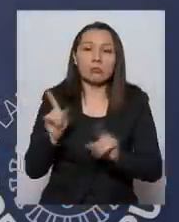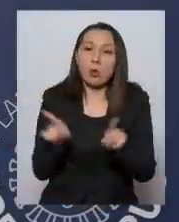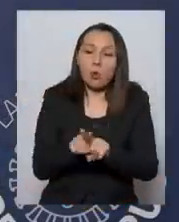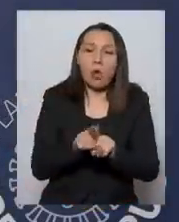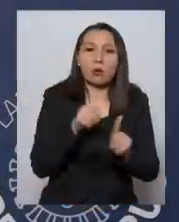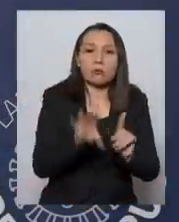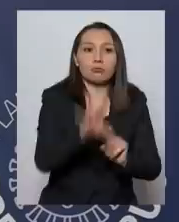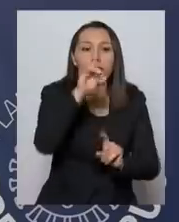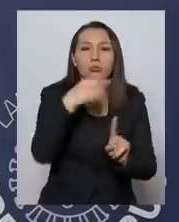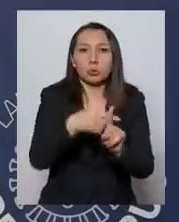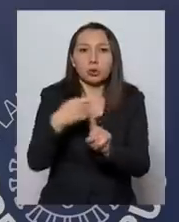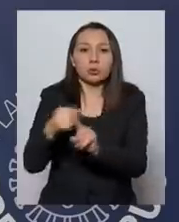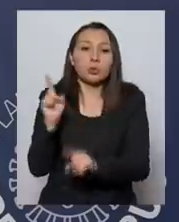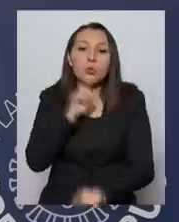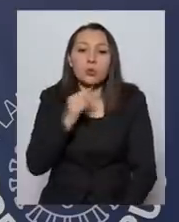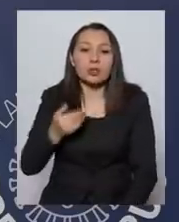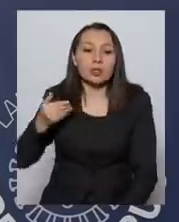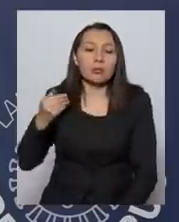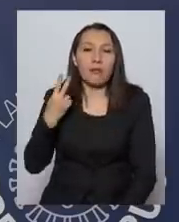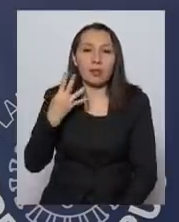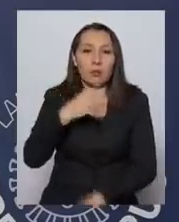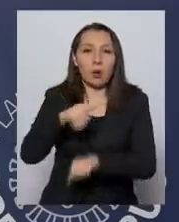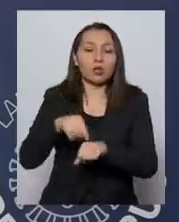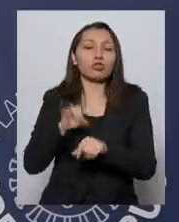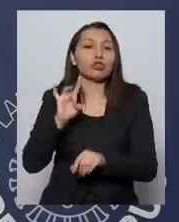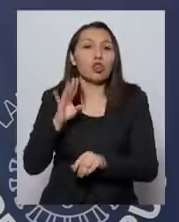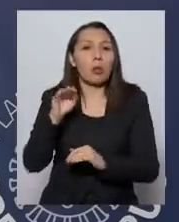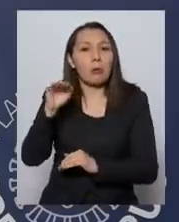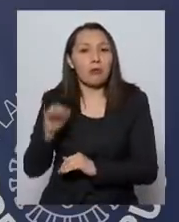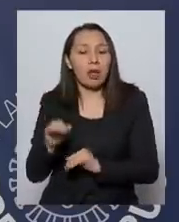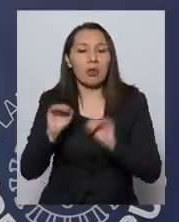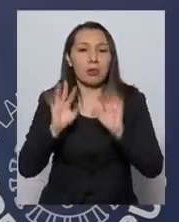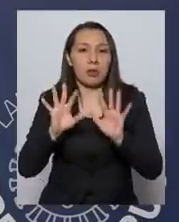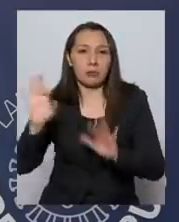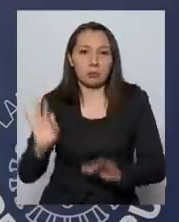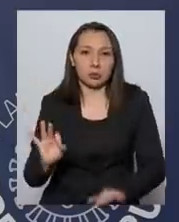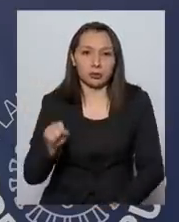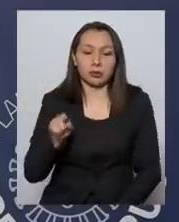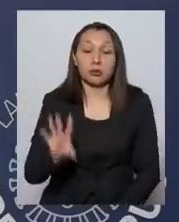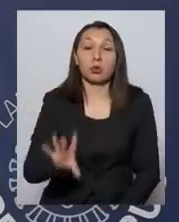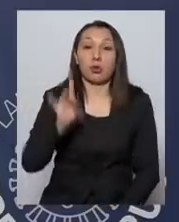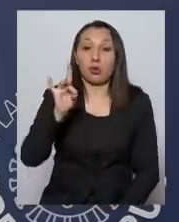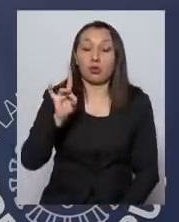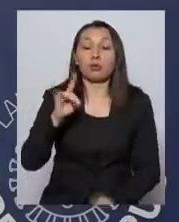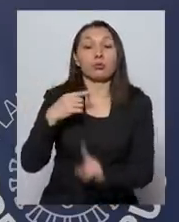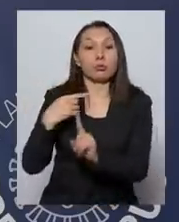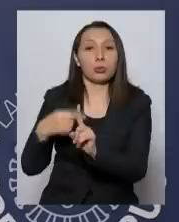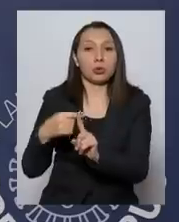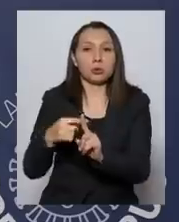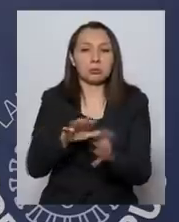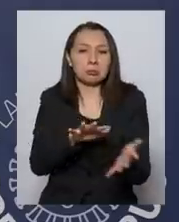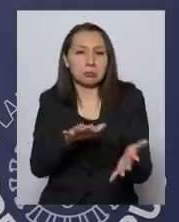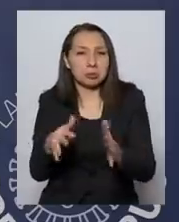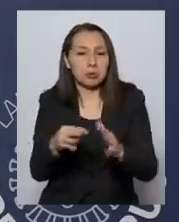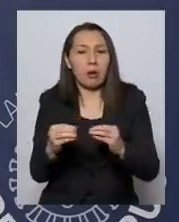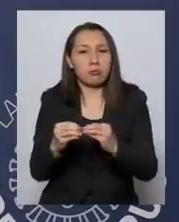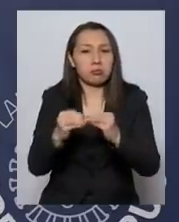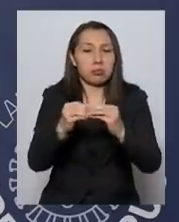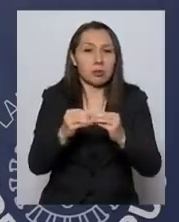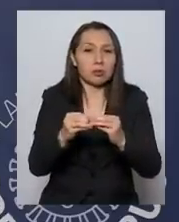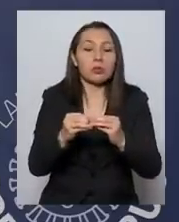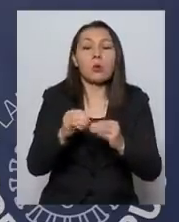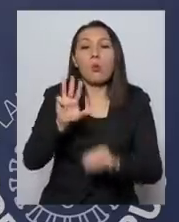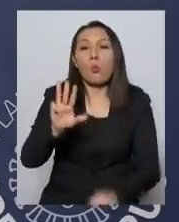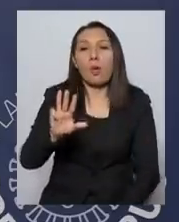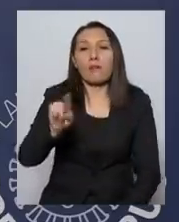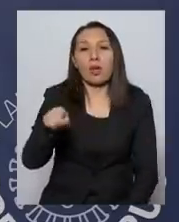una positividad en las últimas 24 horas solo del 10%, con una positividad promedio acumulada de